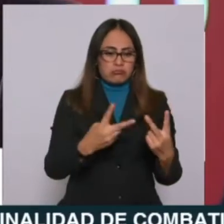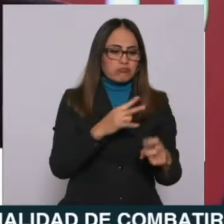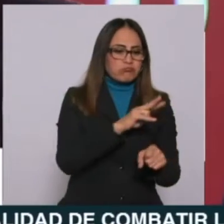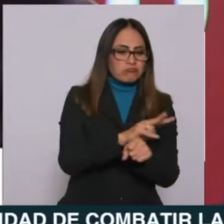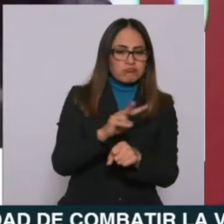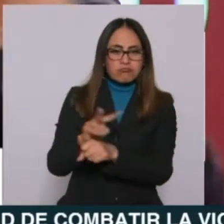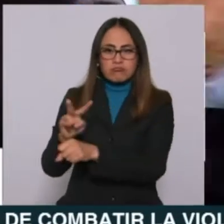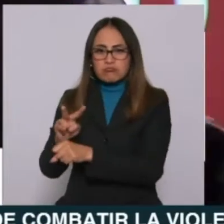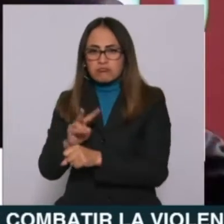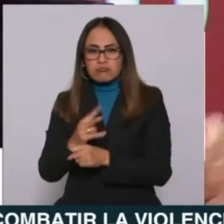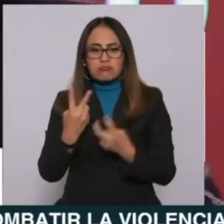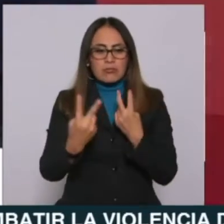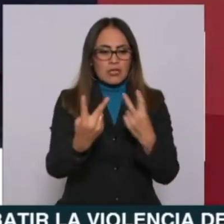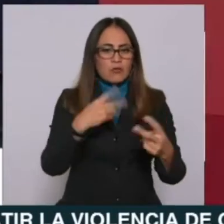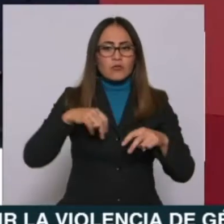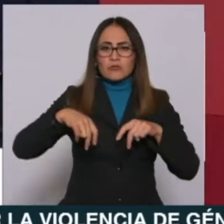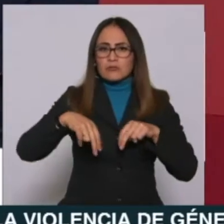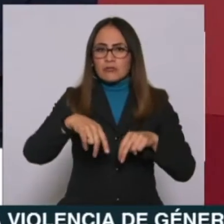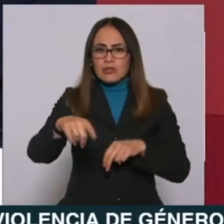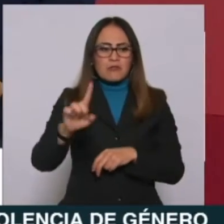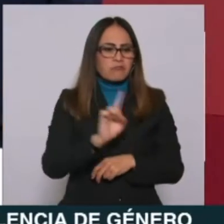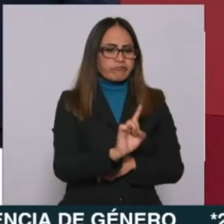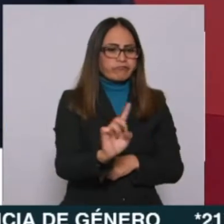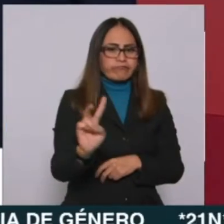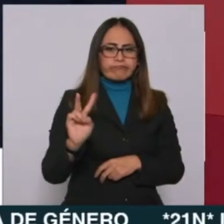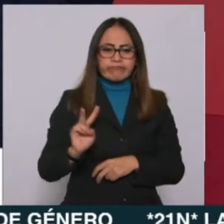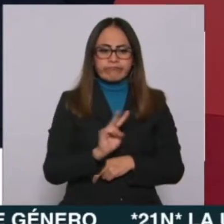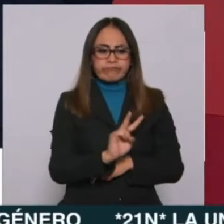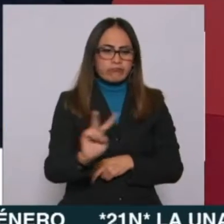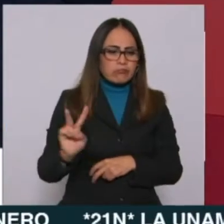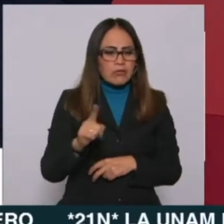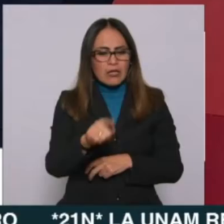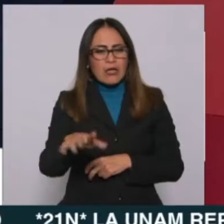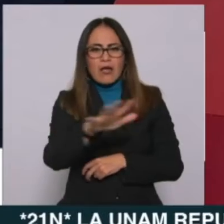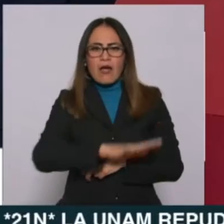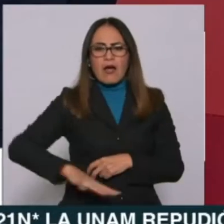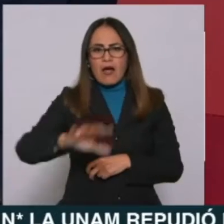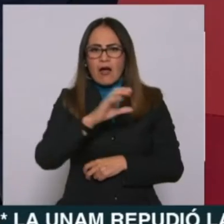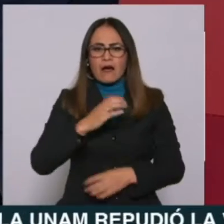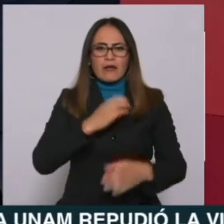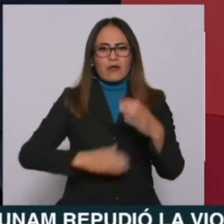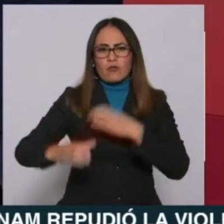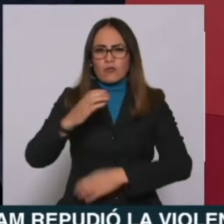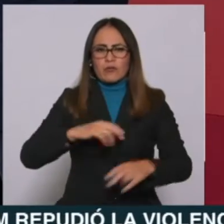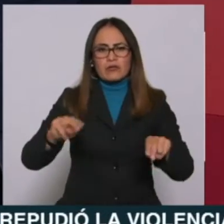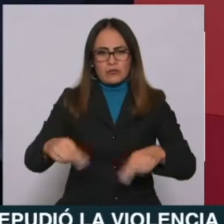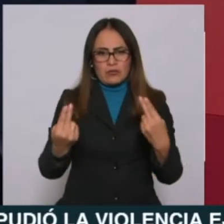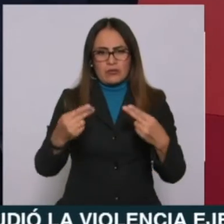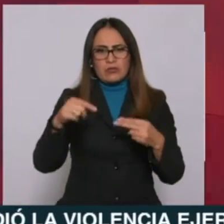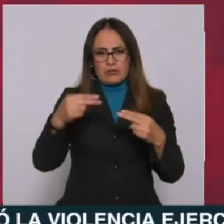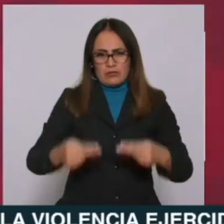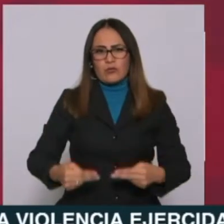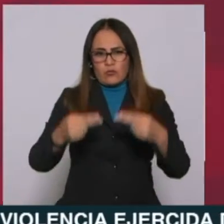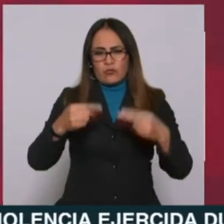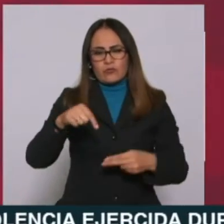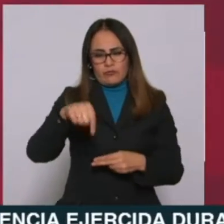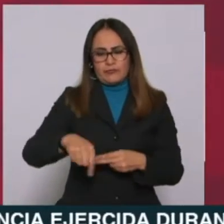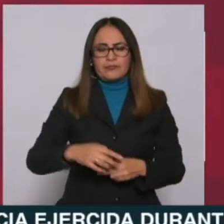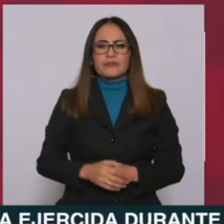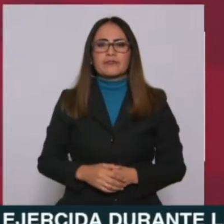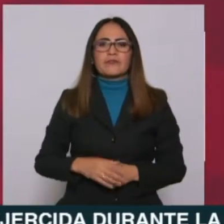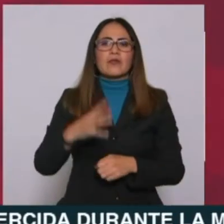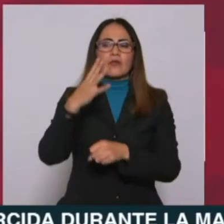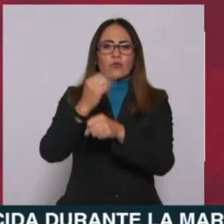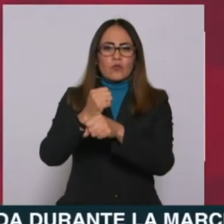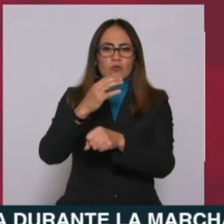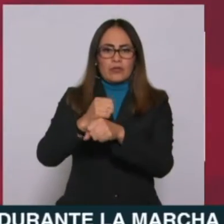brigada que estarán caminando por las zonas comerciales de las principales ciudades de nuestro país. En la 9ª edición